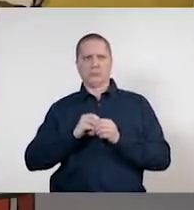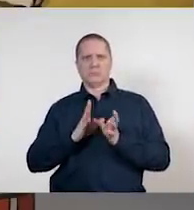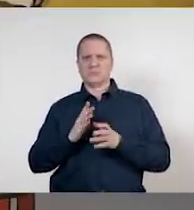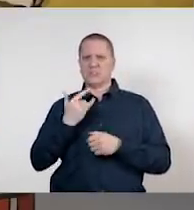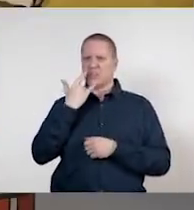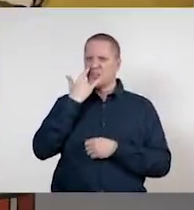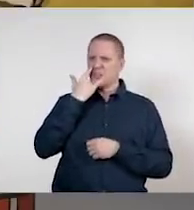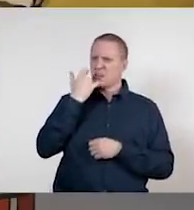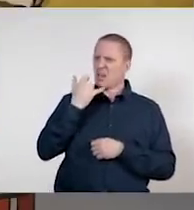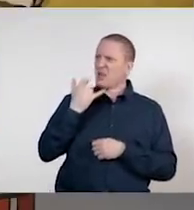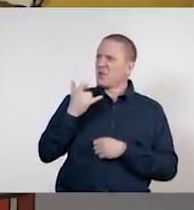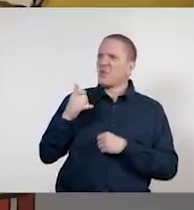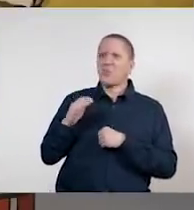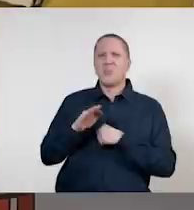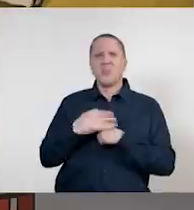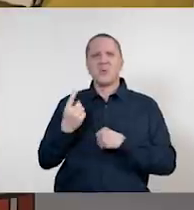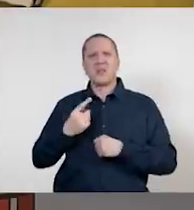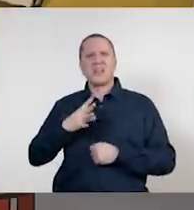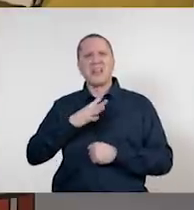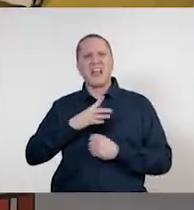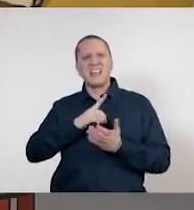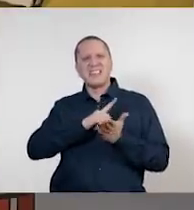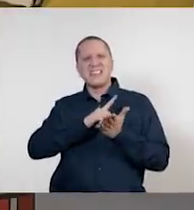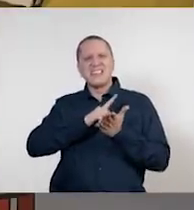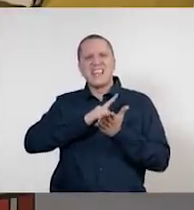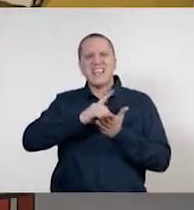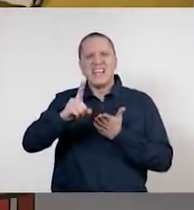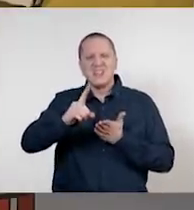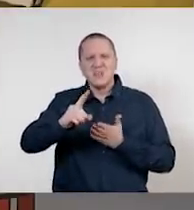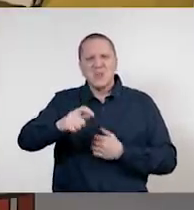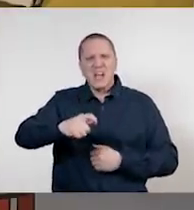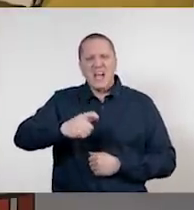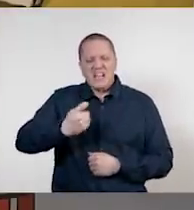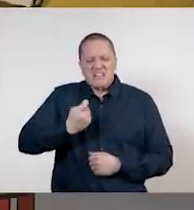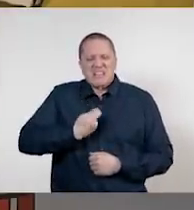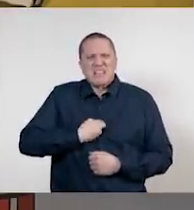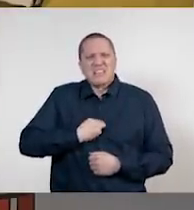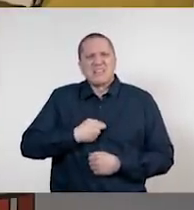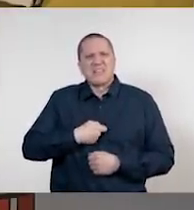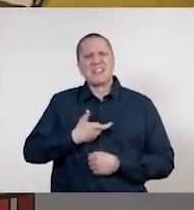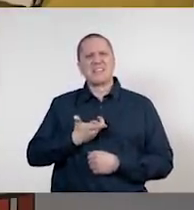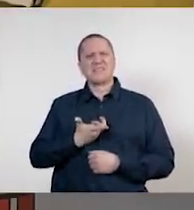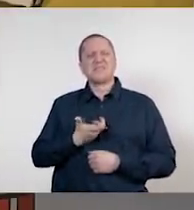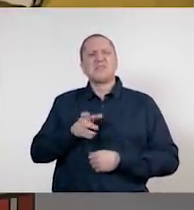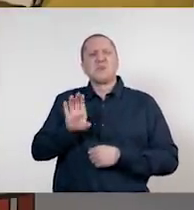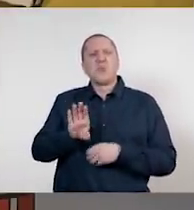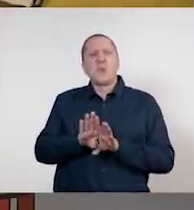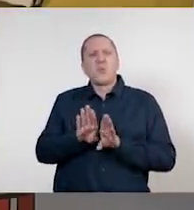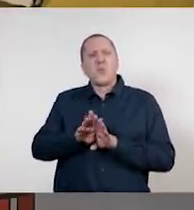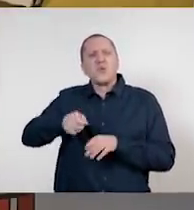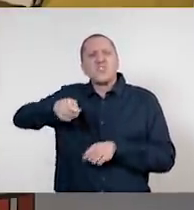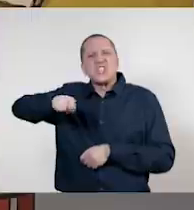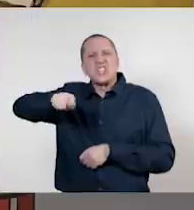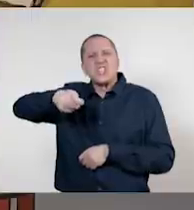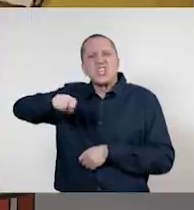¡Qué raro! ¿Por qué dicen que el derecho a la identidad es como una llave a otros derechos? Efectivamente,